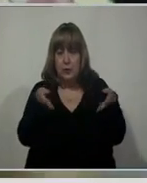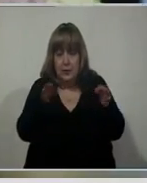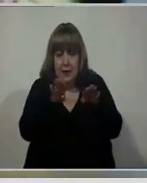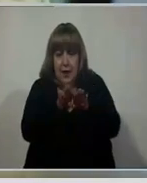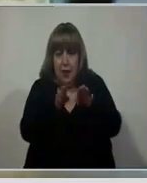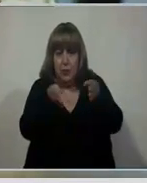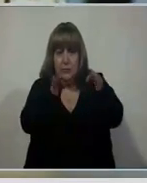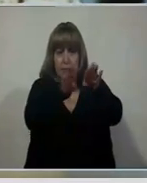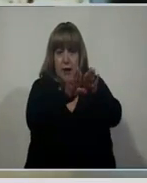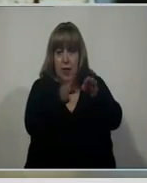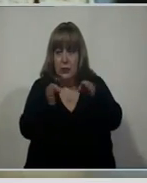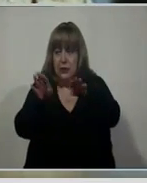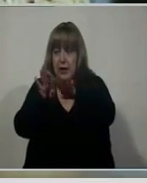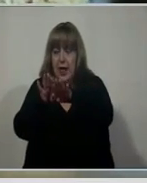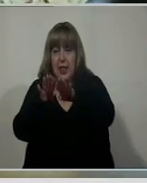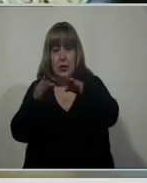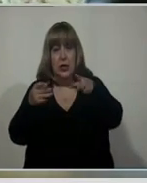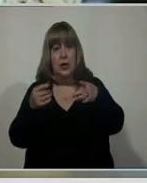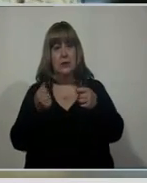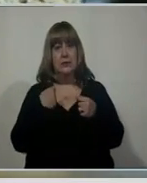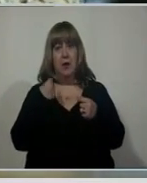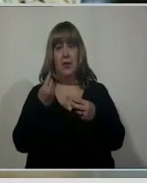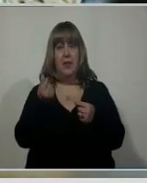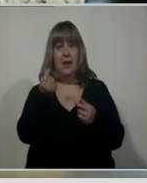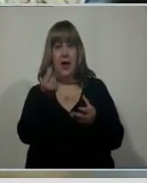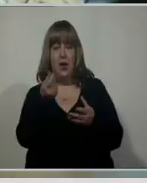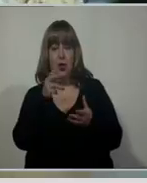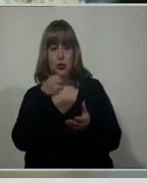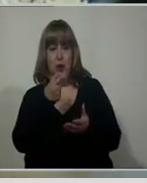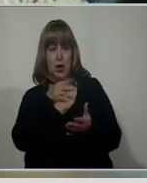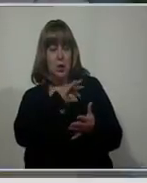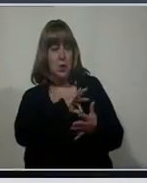notar y mucho y la pérdida del poder adquisitivo escucha